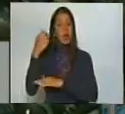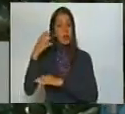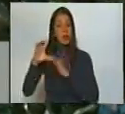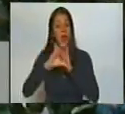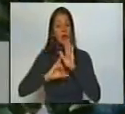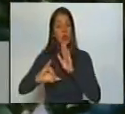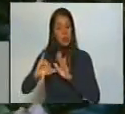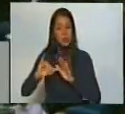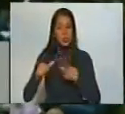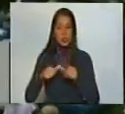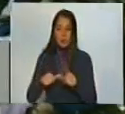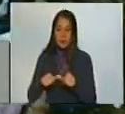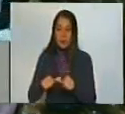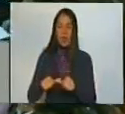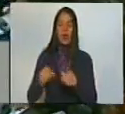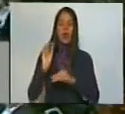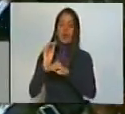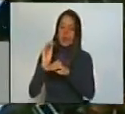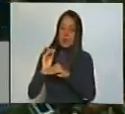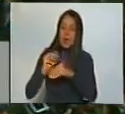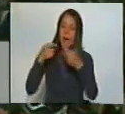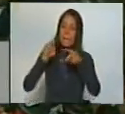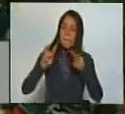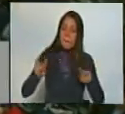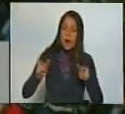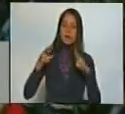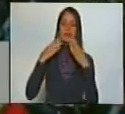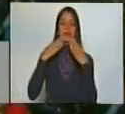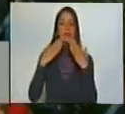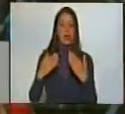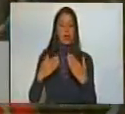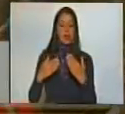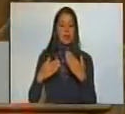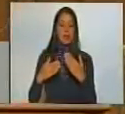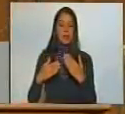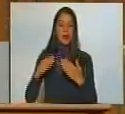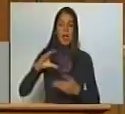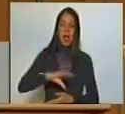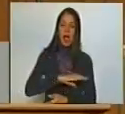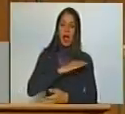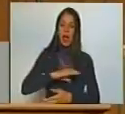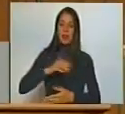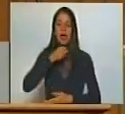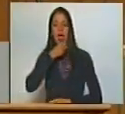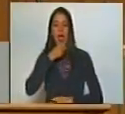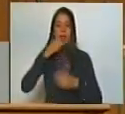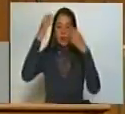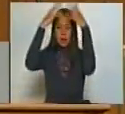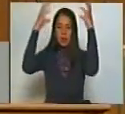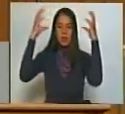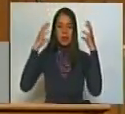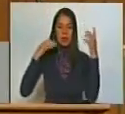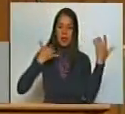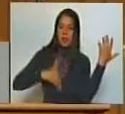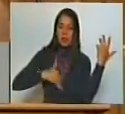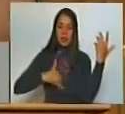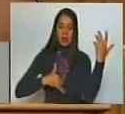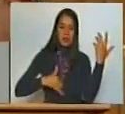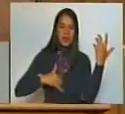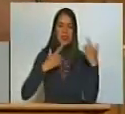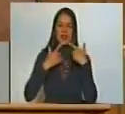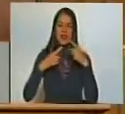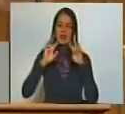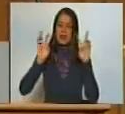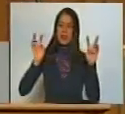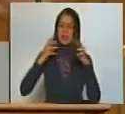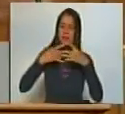paz en nuestro país. Como diría el cantor del pueblo, Ali Primera, la sangre vieja